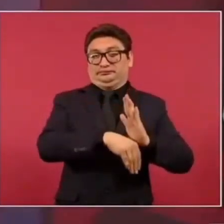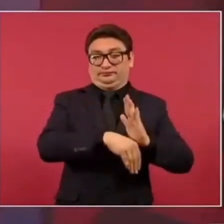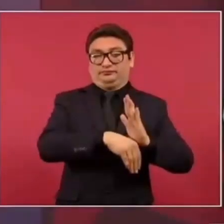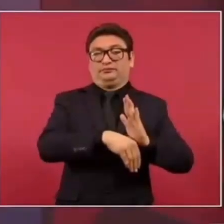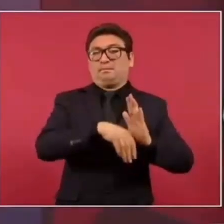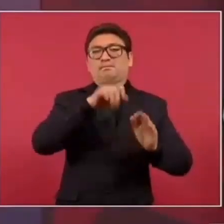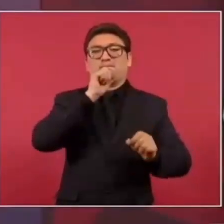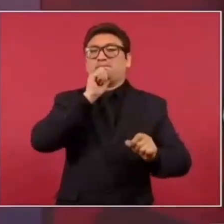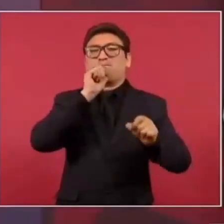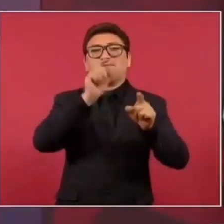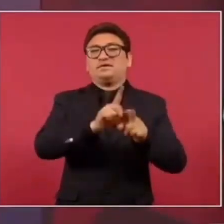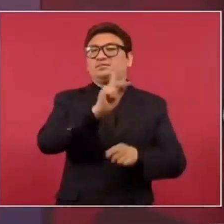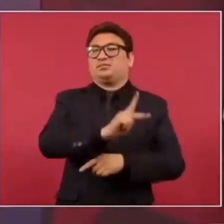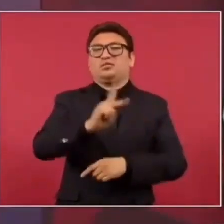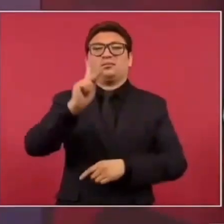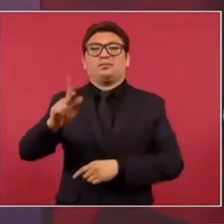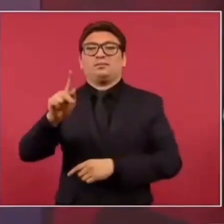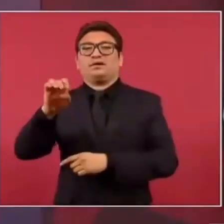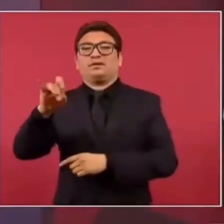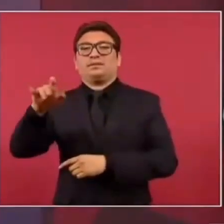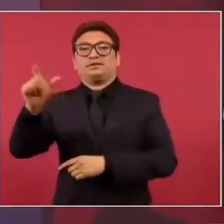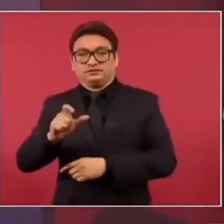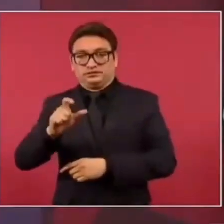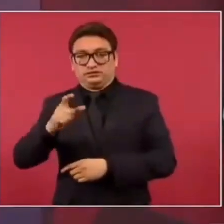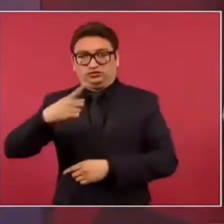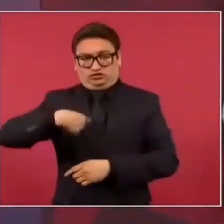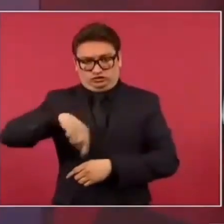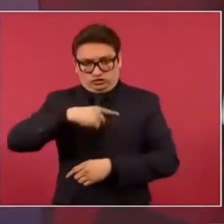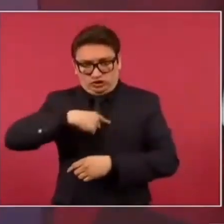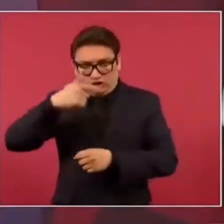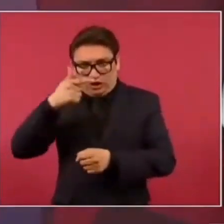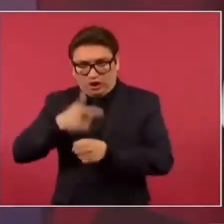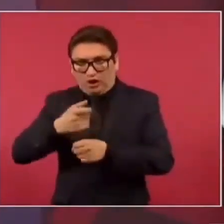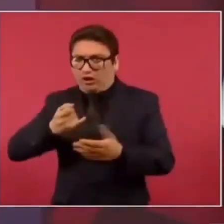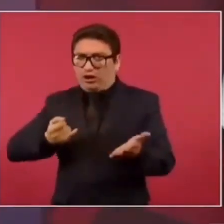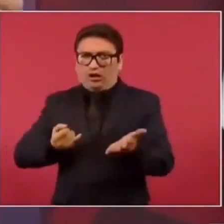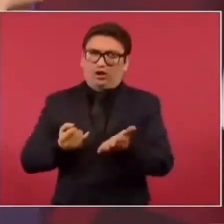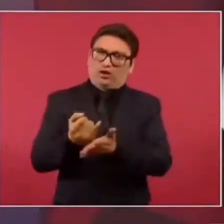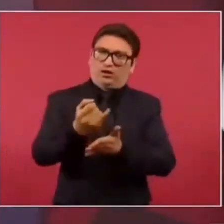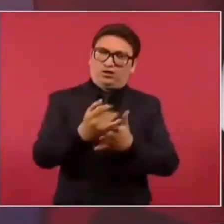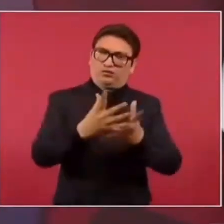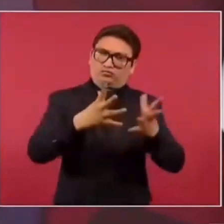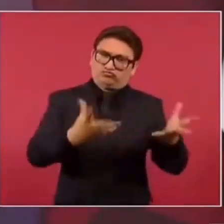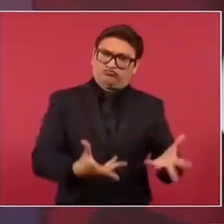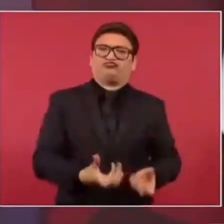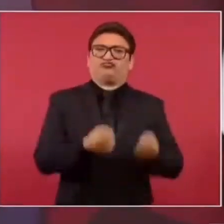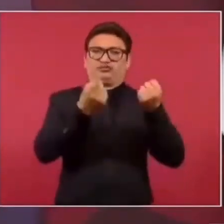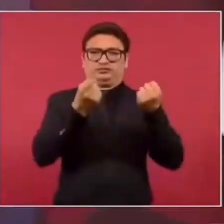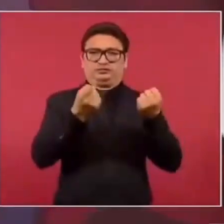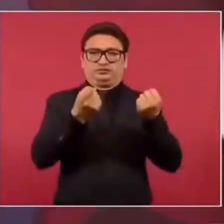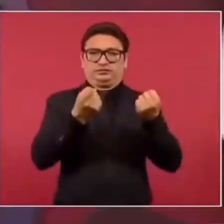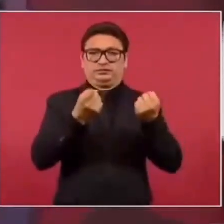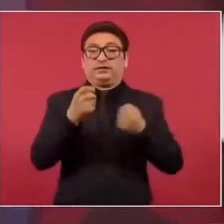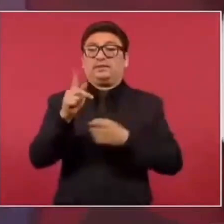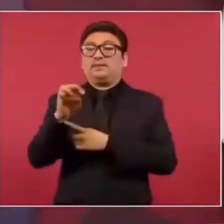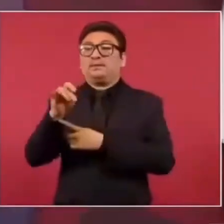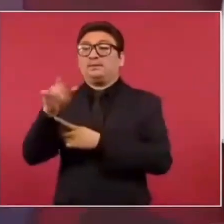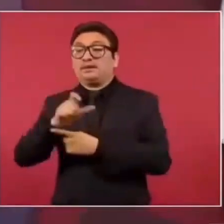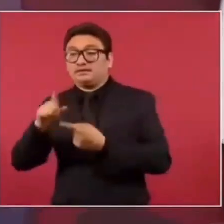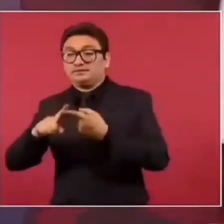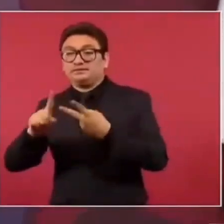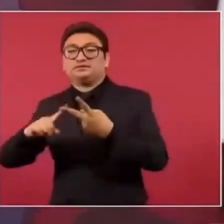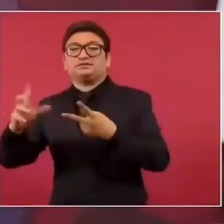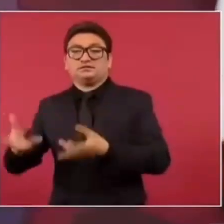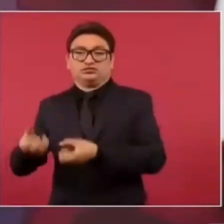Lo mismo que el caso de Pemex. Entonces decidimos, a ver, vamos a fortalecer, vamos a rescatar a Pemex y vamos a rescatar